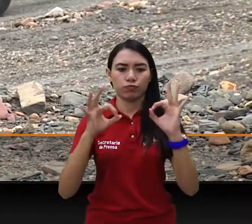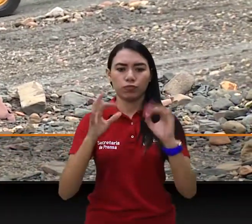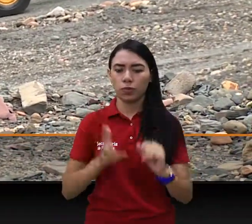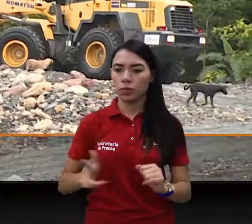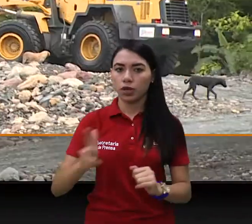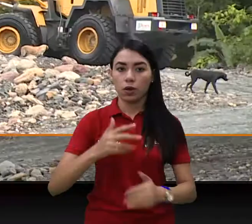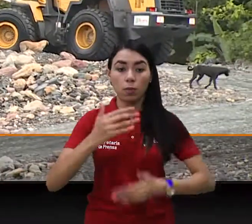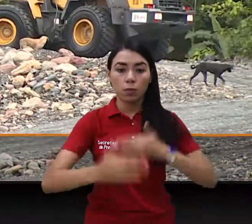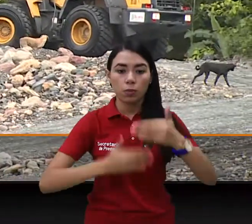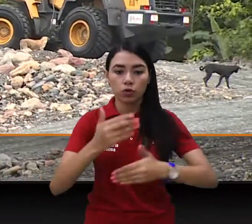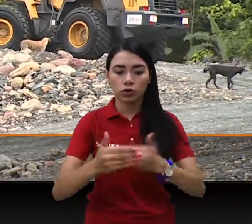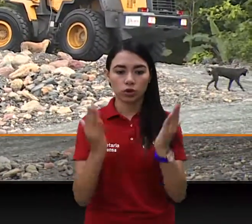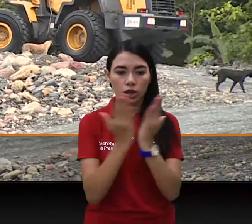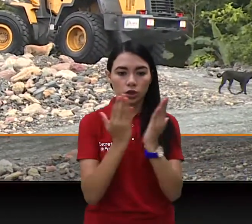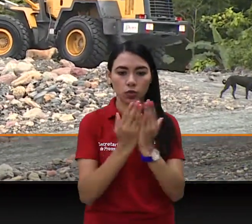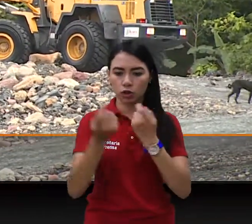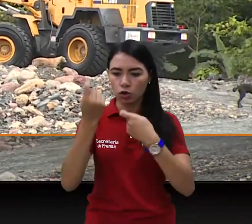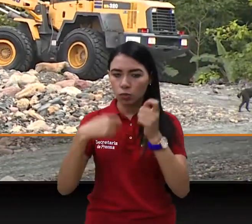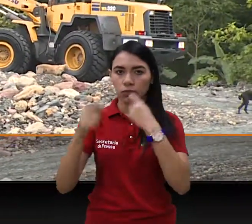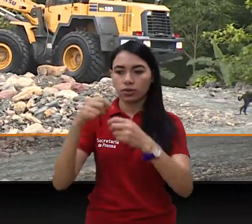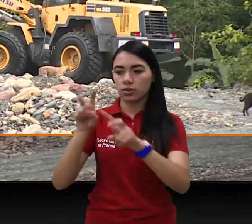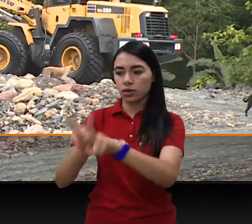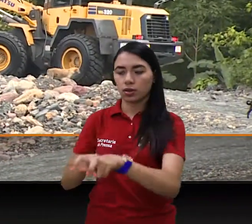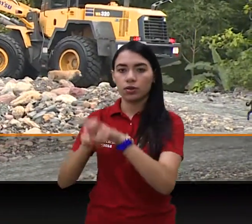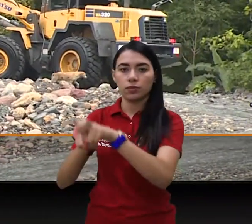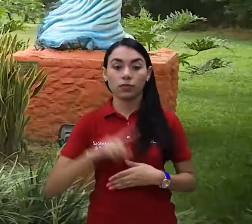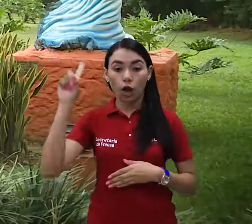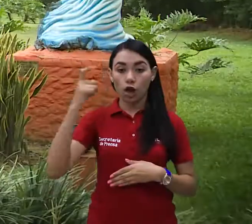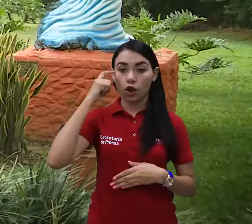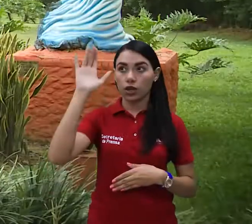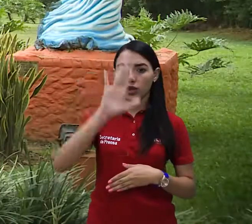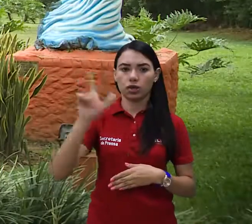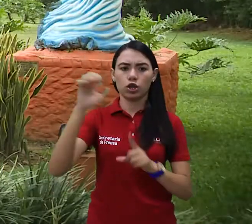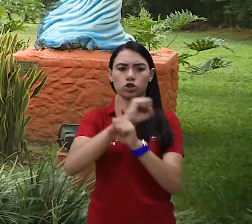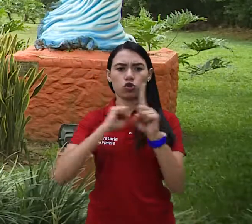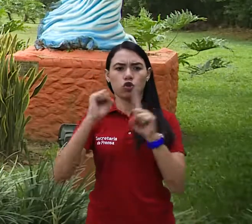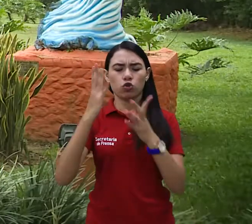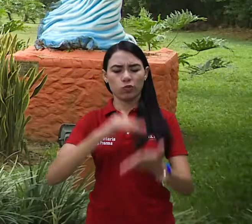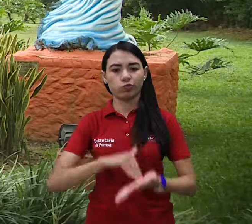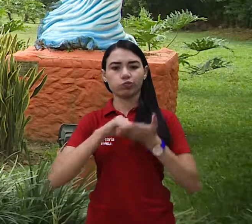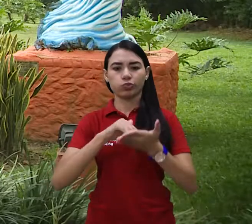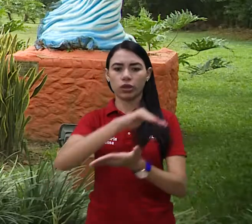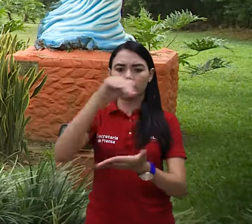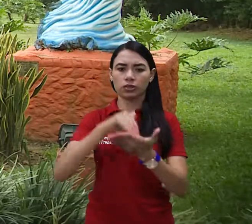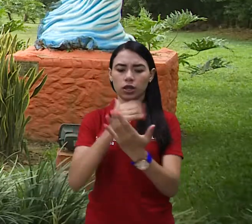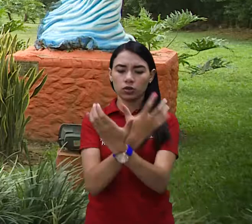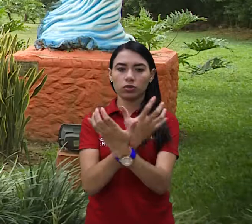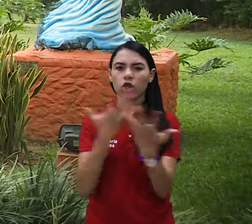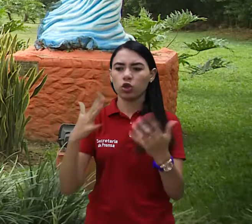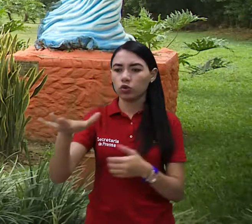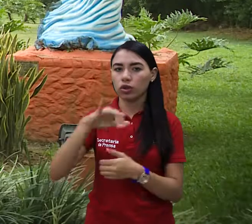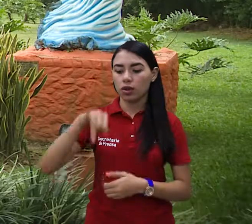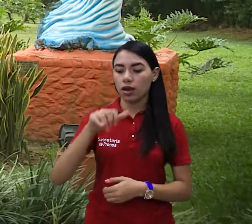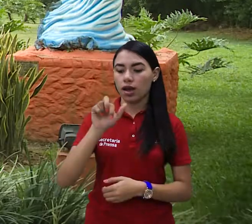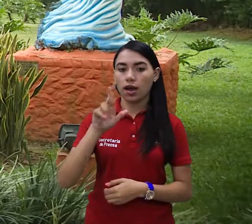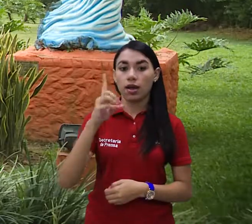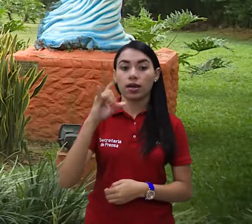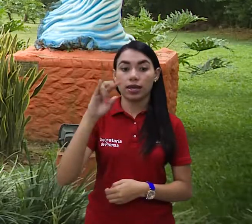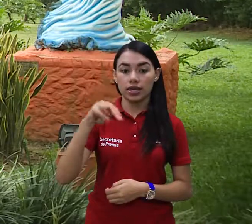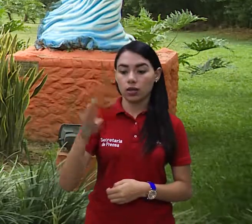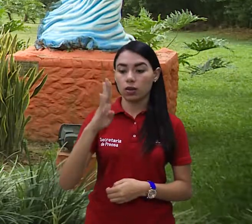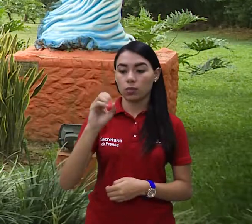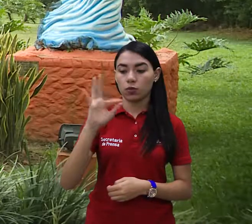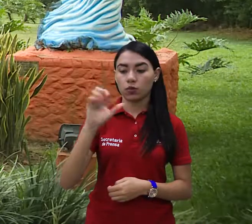deterioro de la vía para el progreso educativo, comercial y agrícola. El gobierno departamental socializó el fortalecimiento del Centro de Ciencia